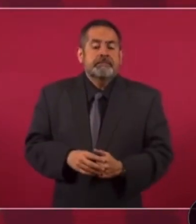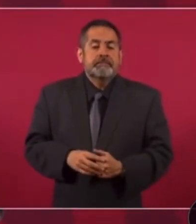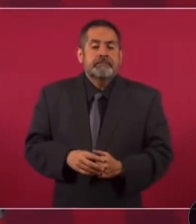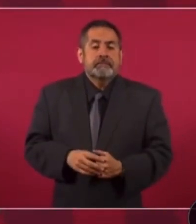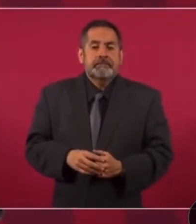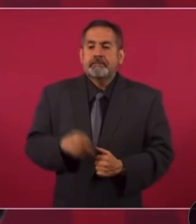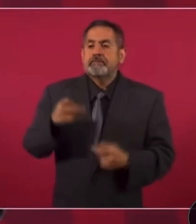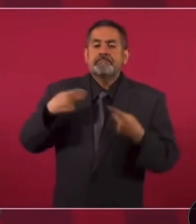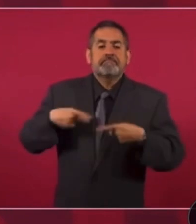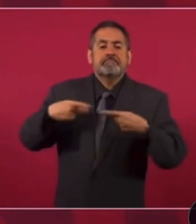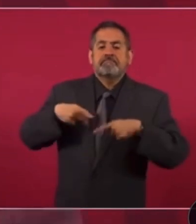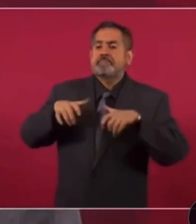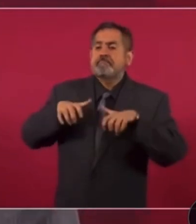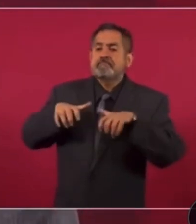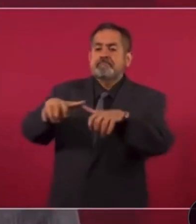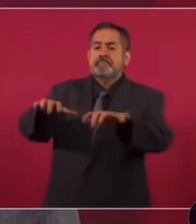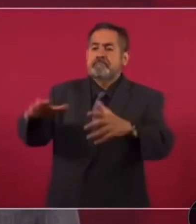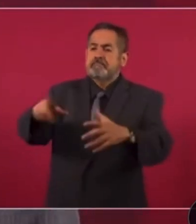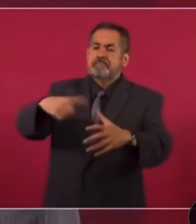lo tiene el pueblo.